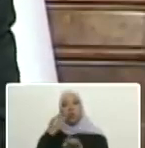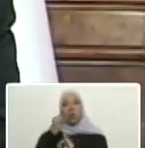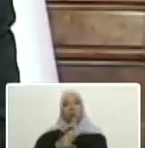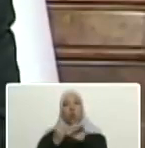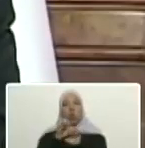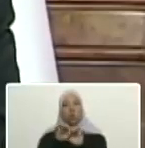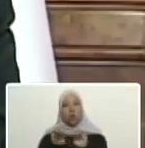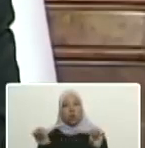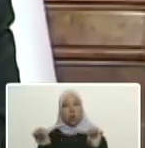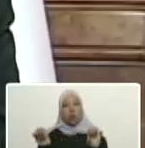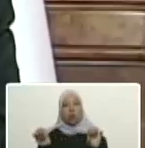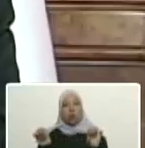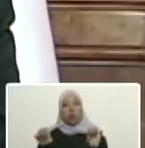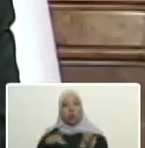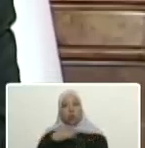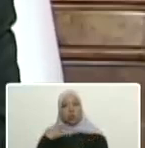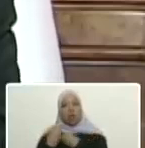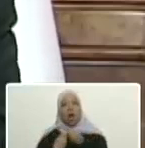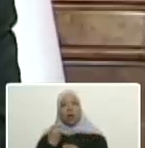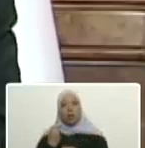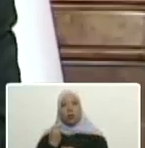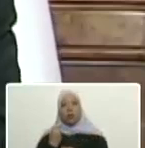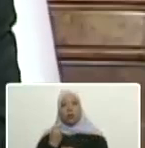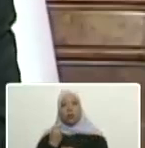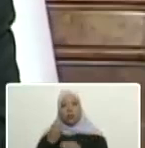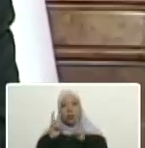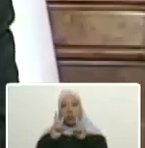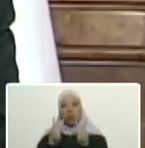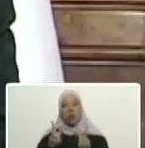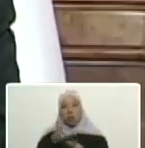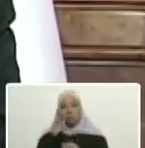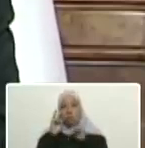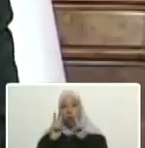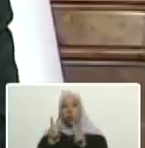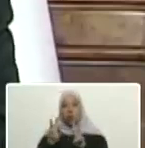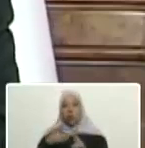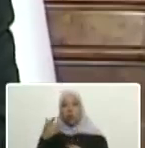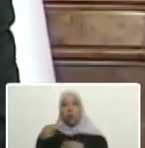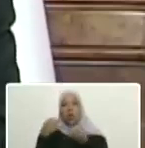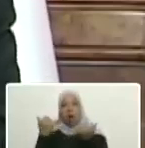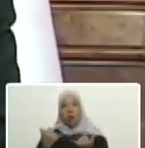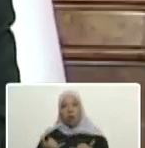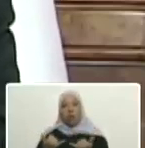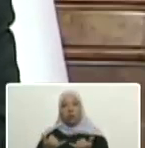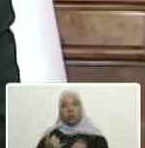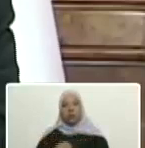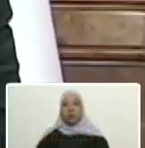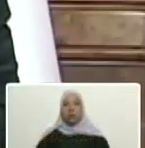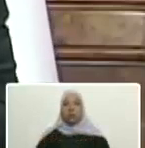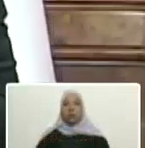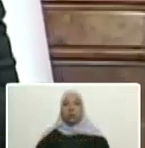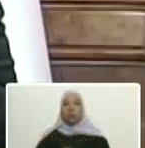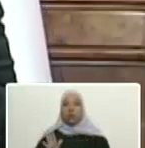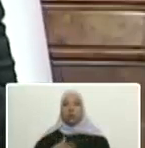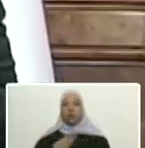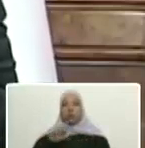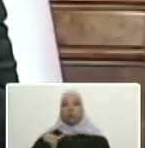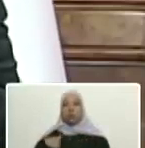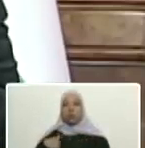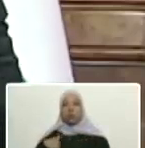educación se ejecuten, se viabilicen, se hagan realidad y poder